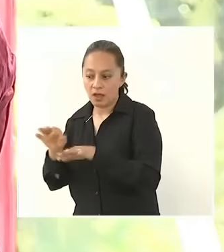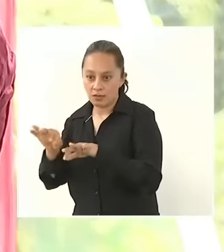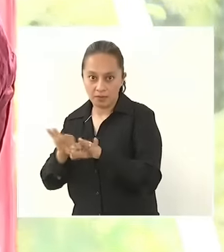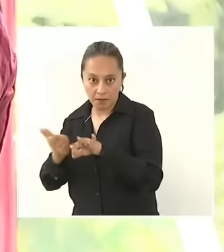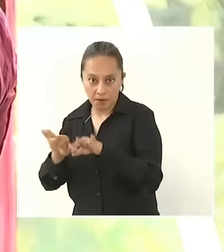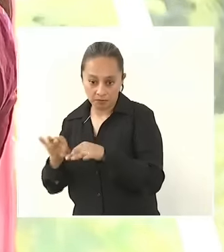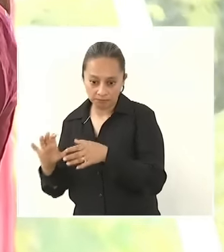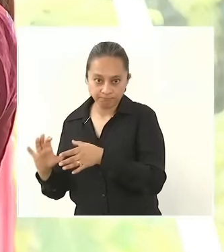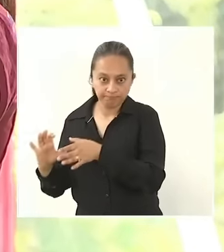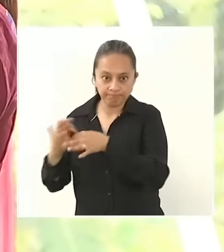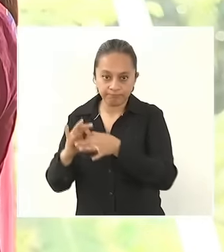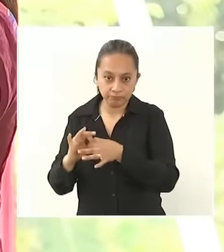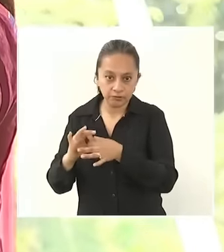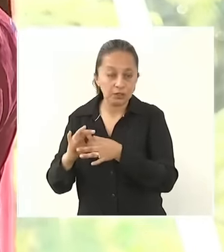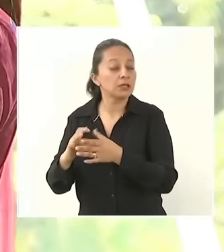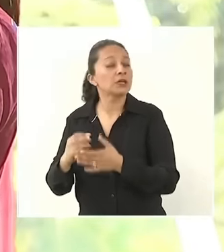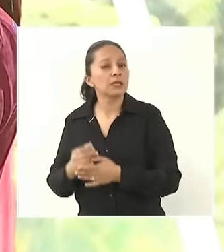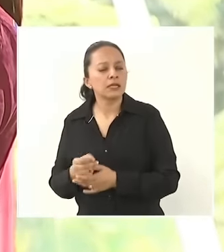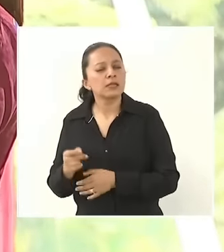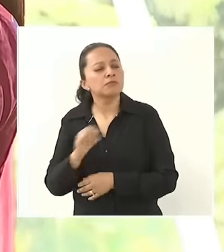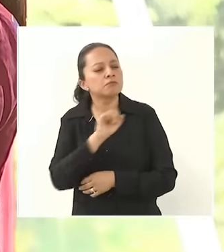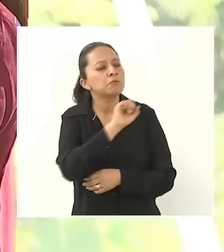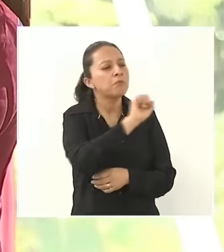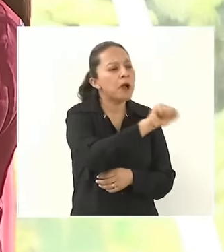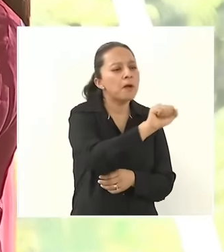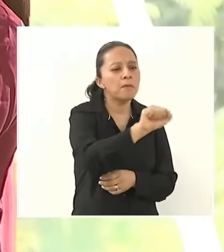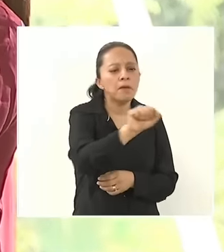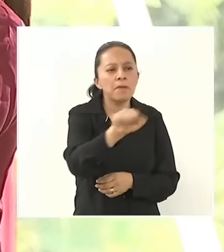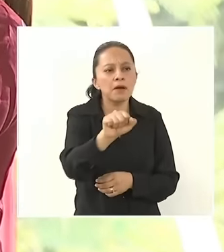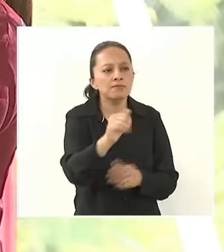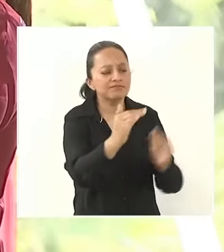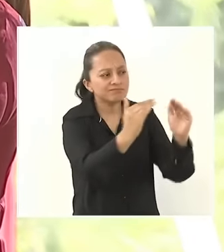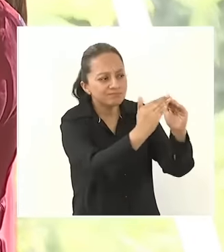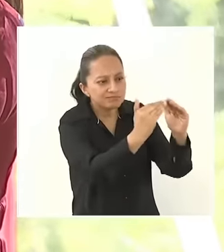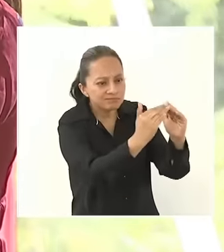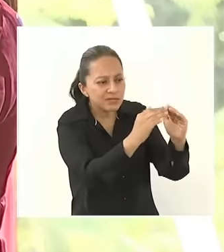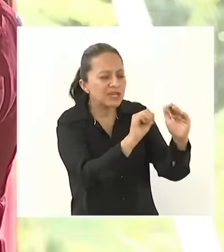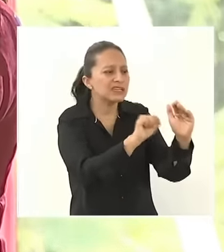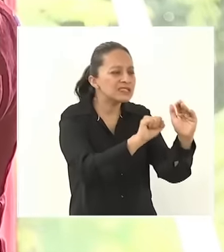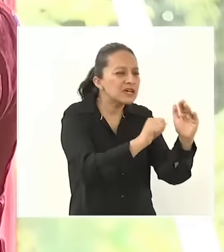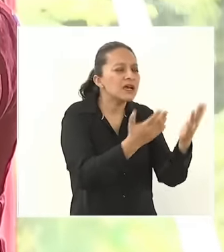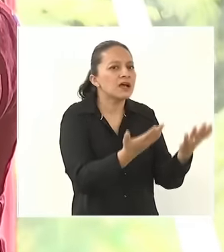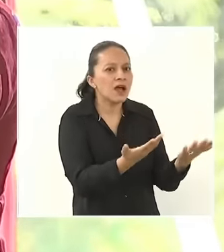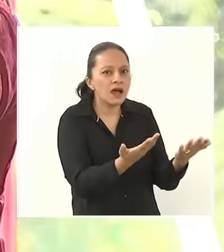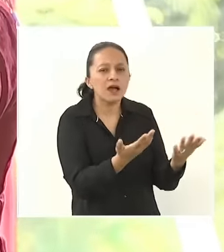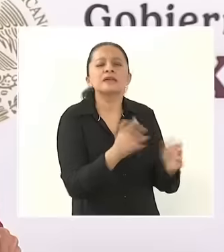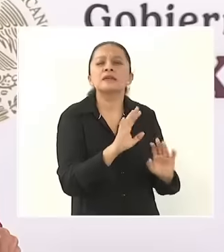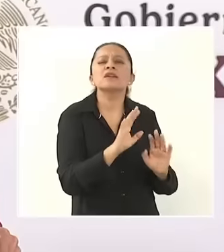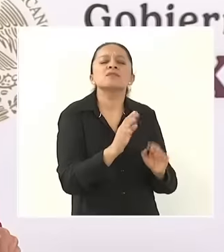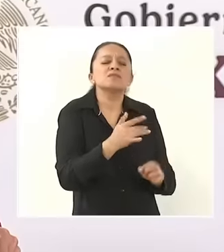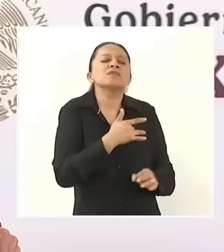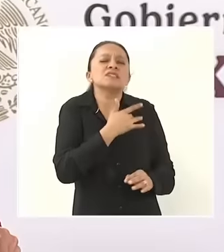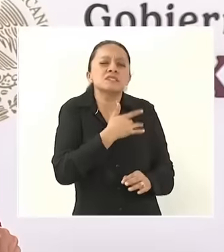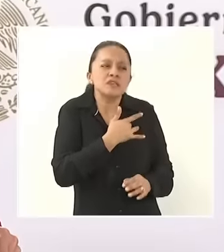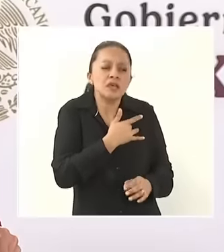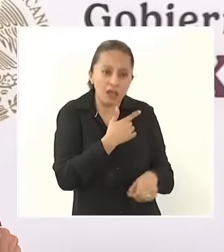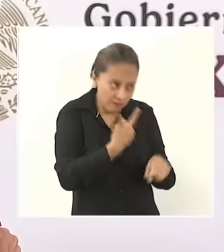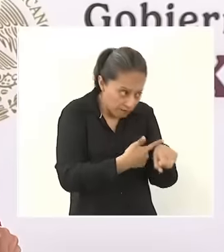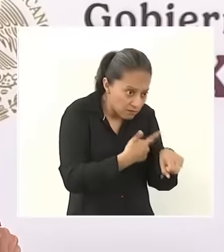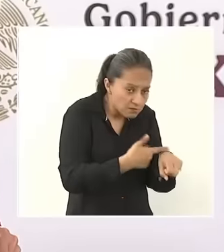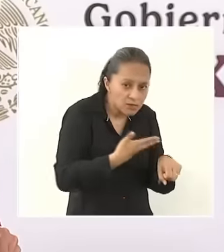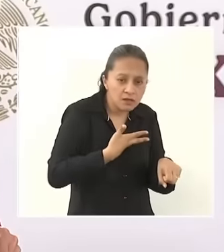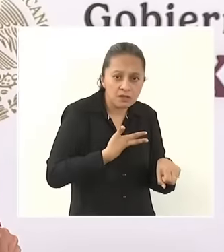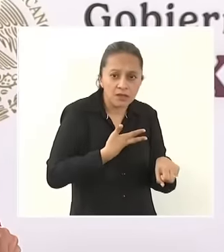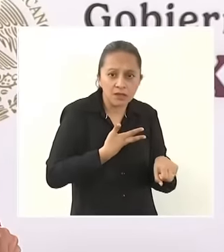Nación van a pasar a preguntarles si tienen una enfermedad, cómo se sienten. Al mismo